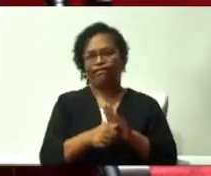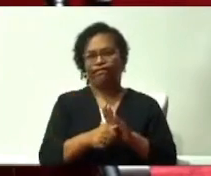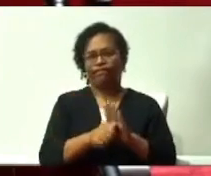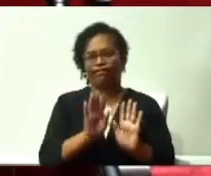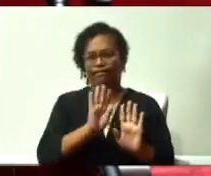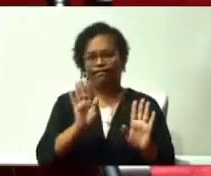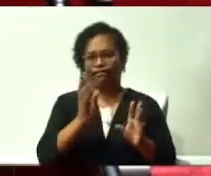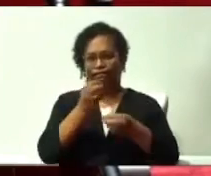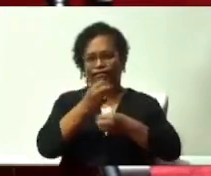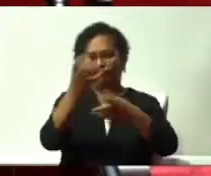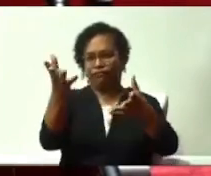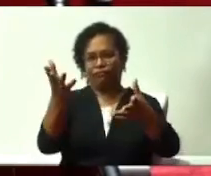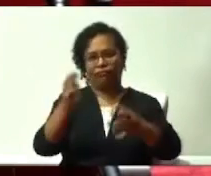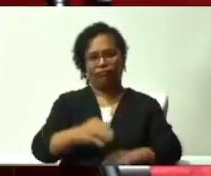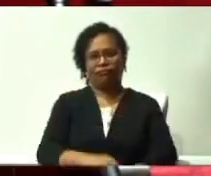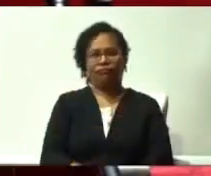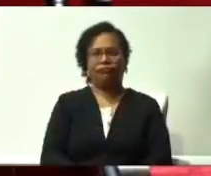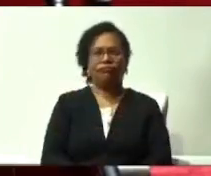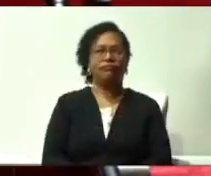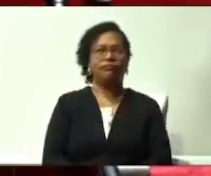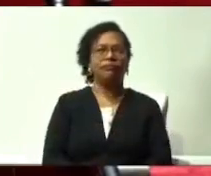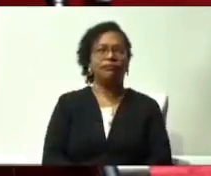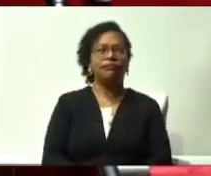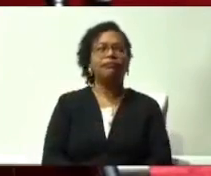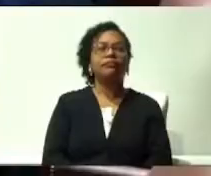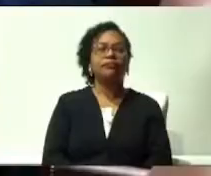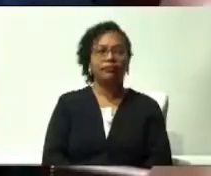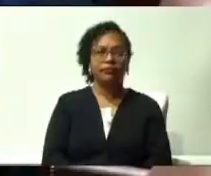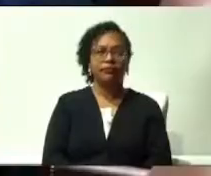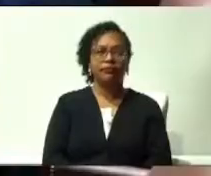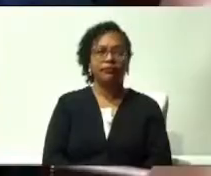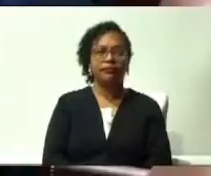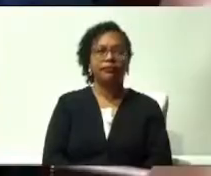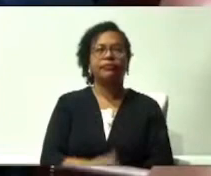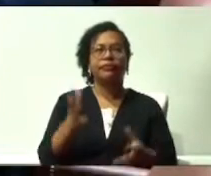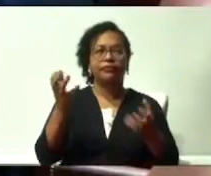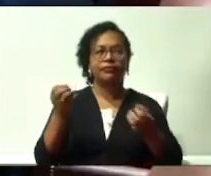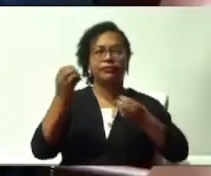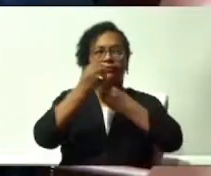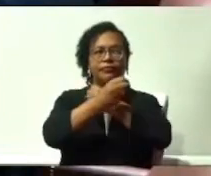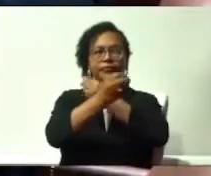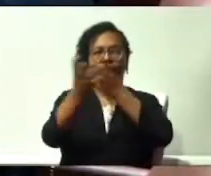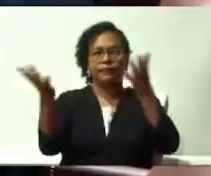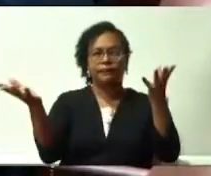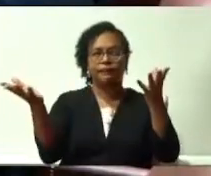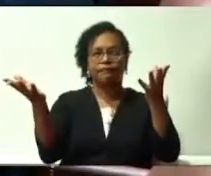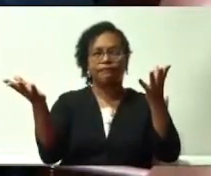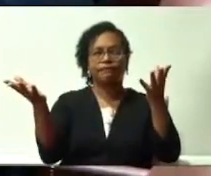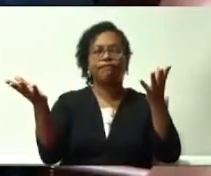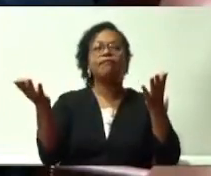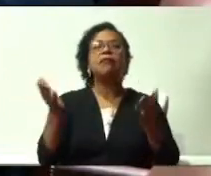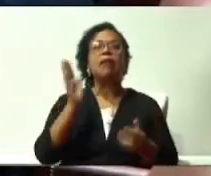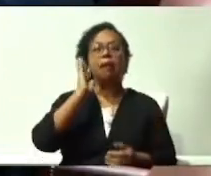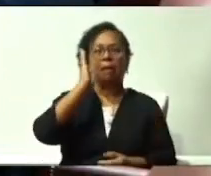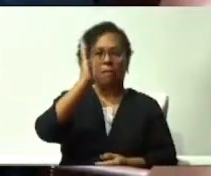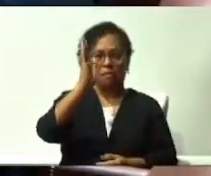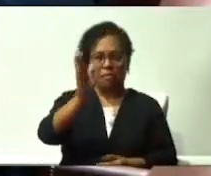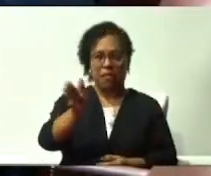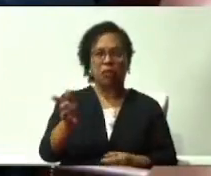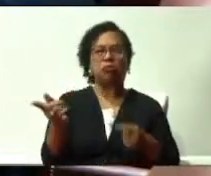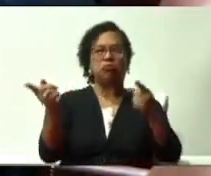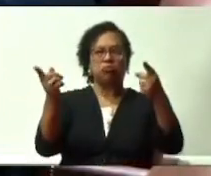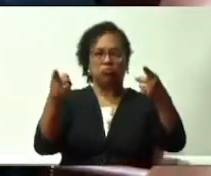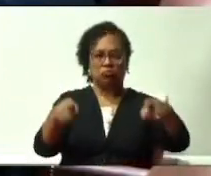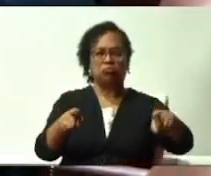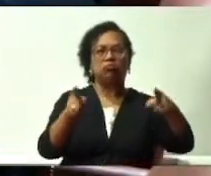diciéndole que vendrán días mejores, como dijo el expresidente ayer en